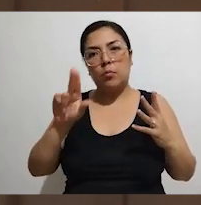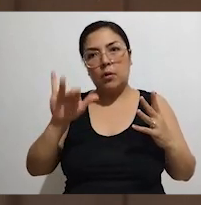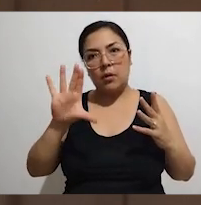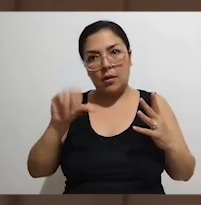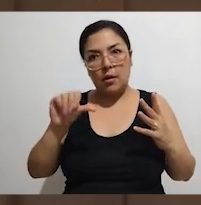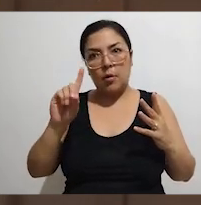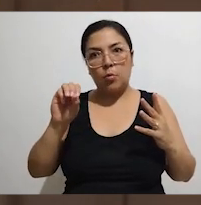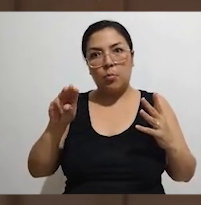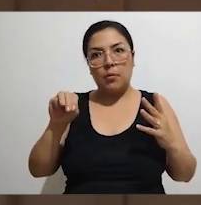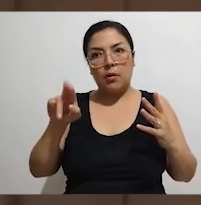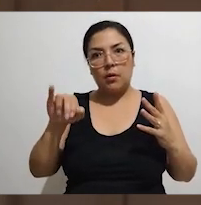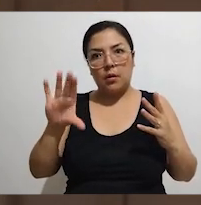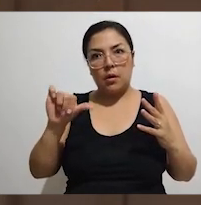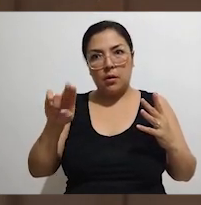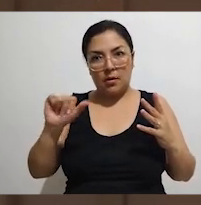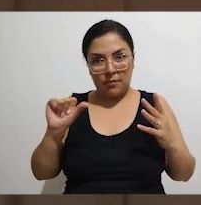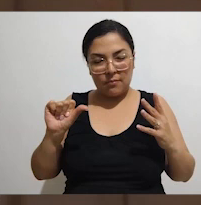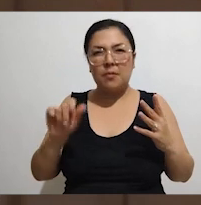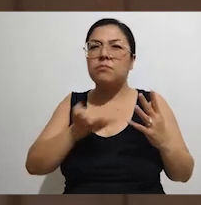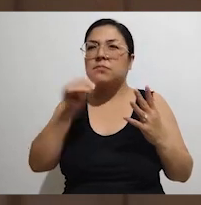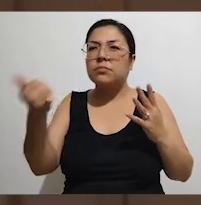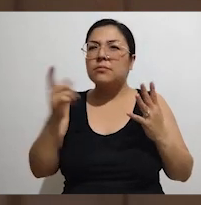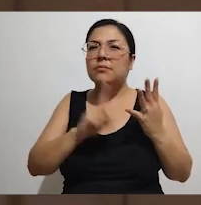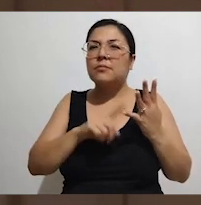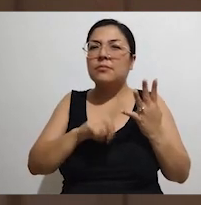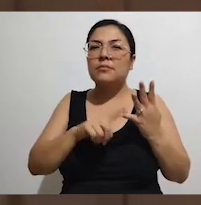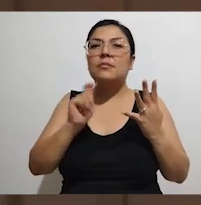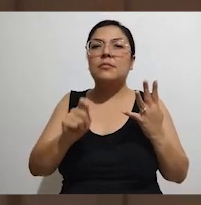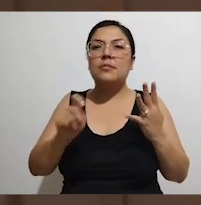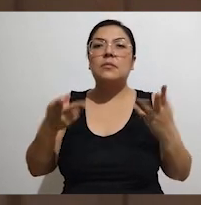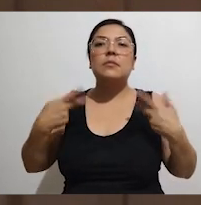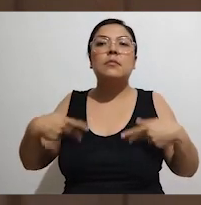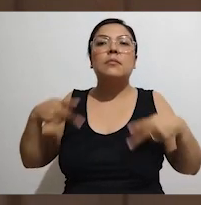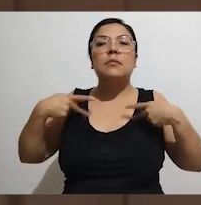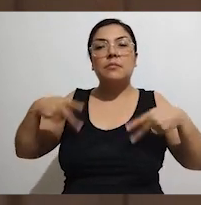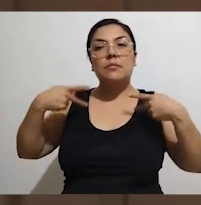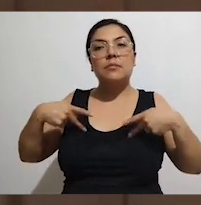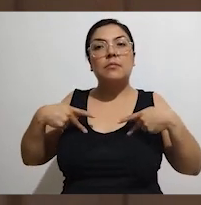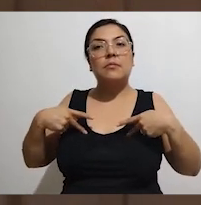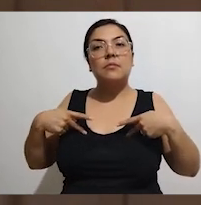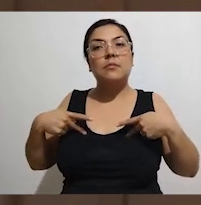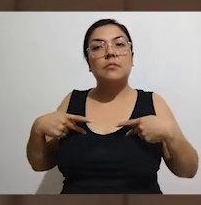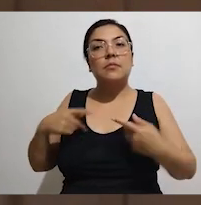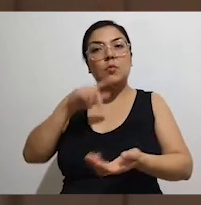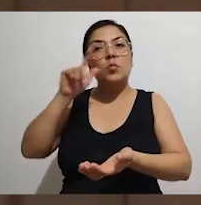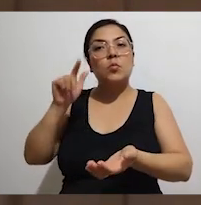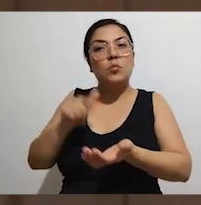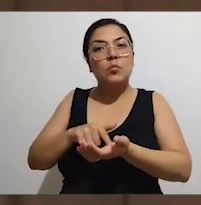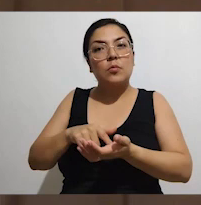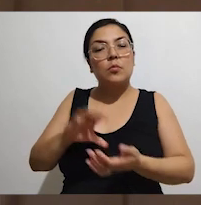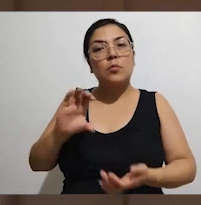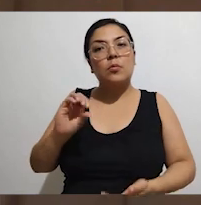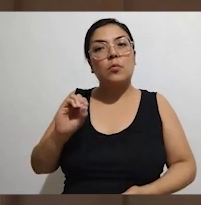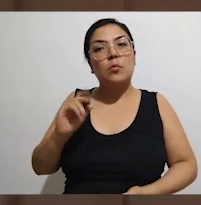tuvimos, y otro grupo muy importante también de personas que venían de la conferencia de la COPAL,